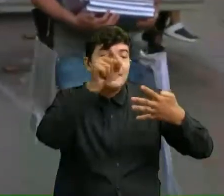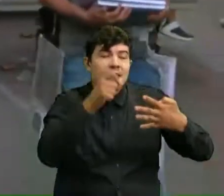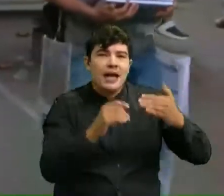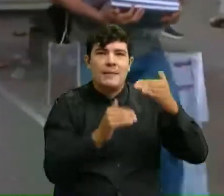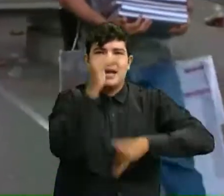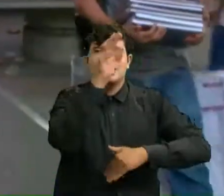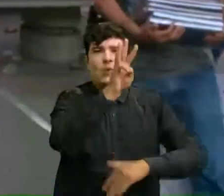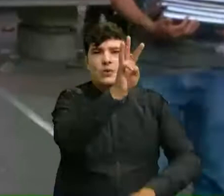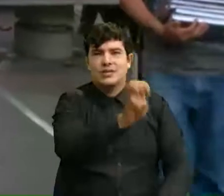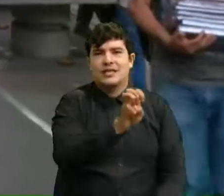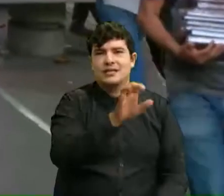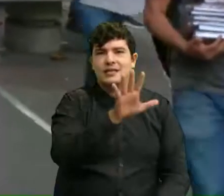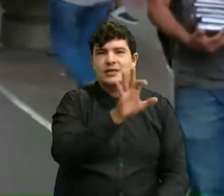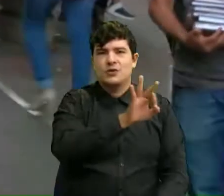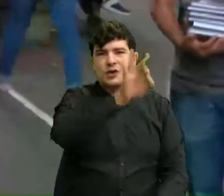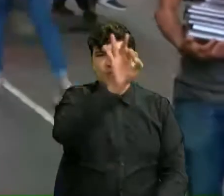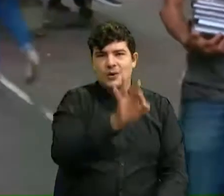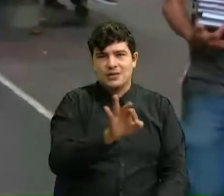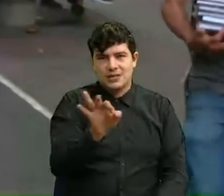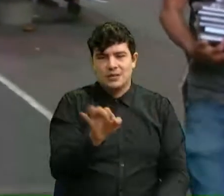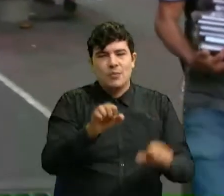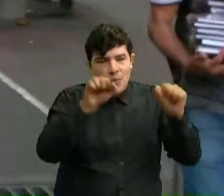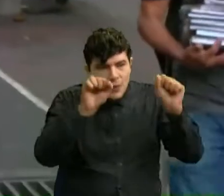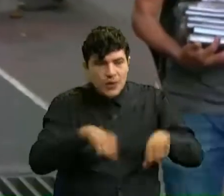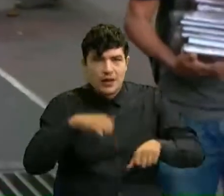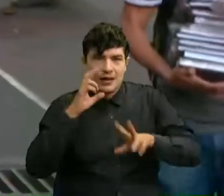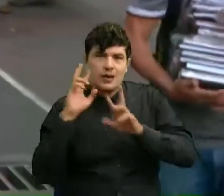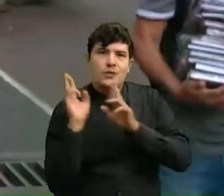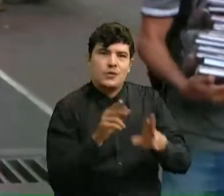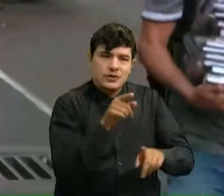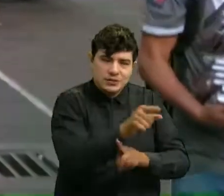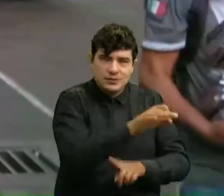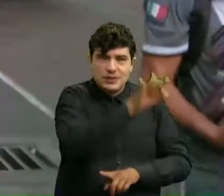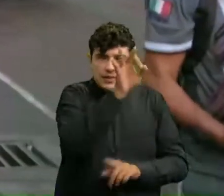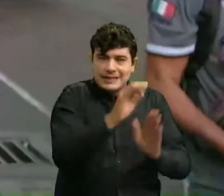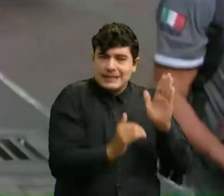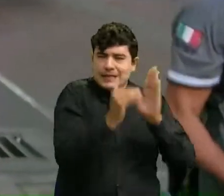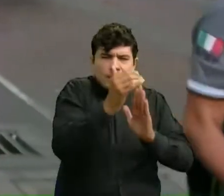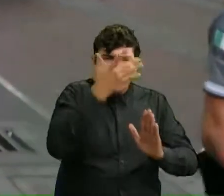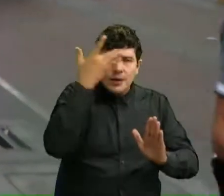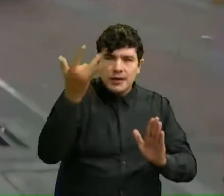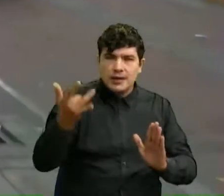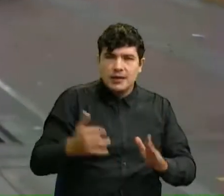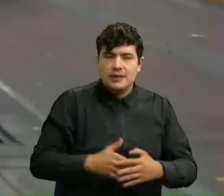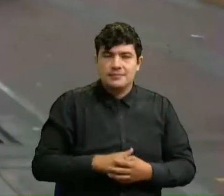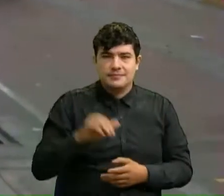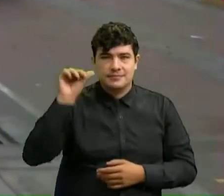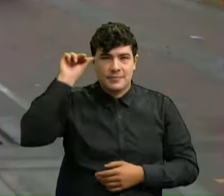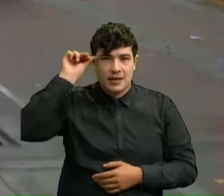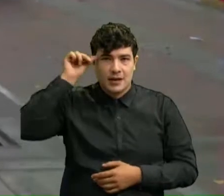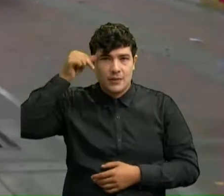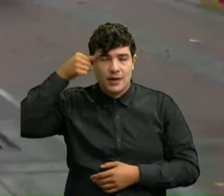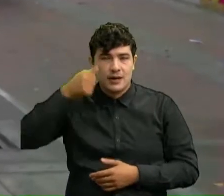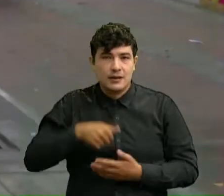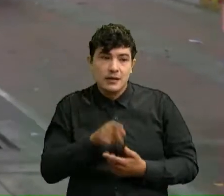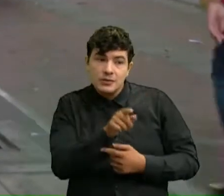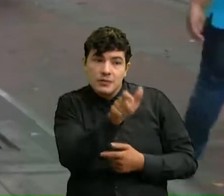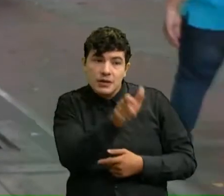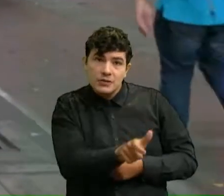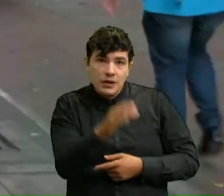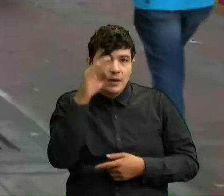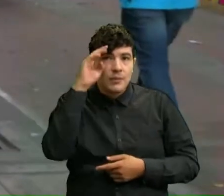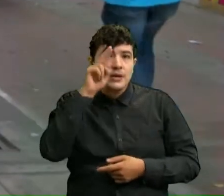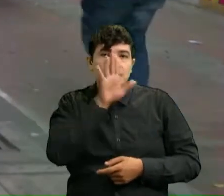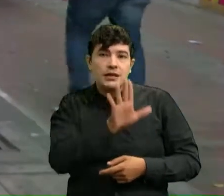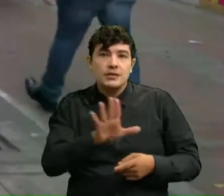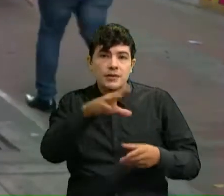del 85% para lograr estos porcentajes altos. ¿Por qué? Porque recordemos que así sea un miembro de la fuerza